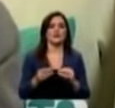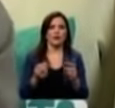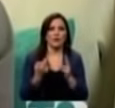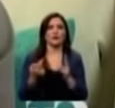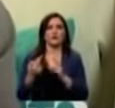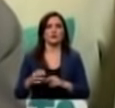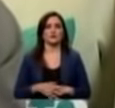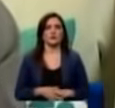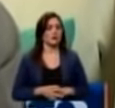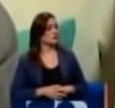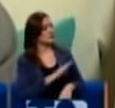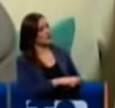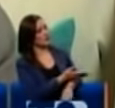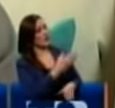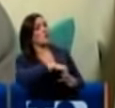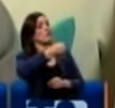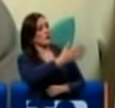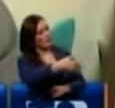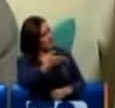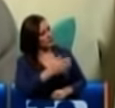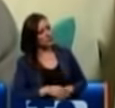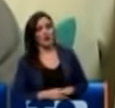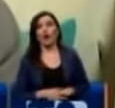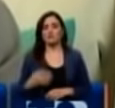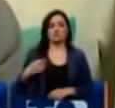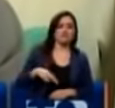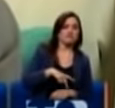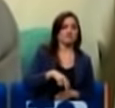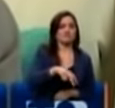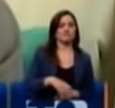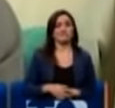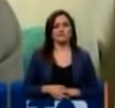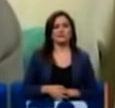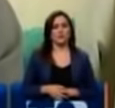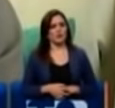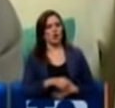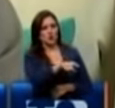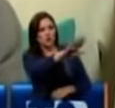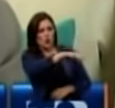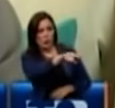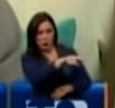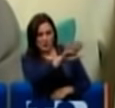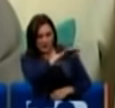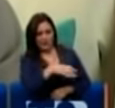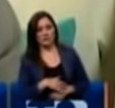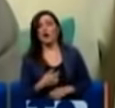hicieron salir a esperar la hoja de aciertos. Pero luego sucede que me llaman a mí aparte y me dicen que